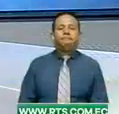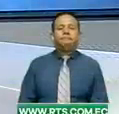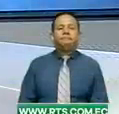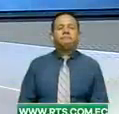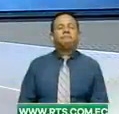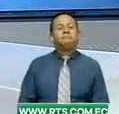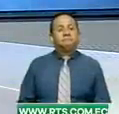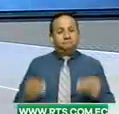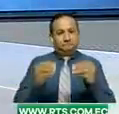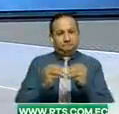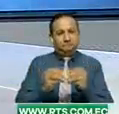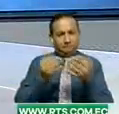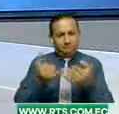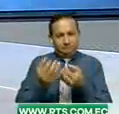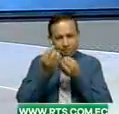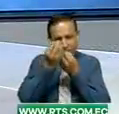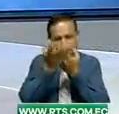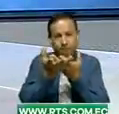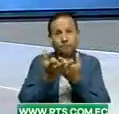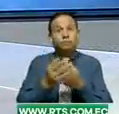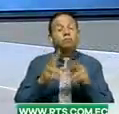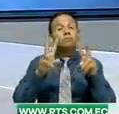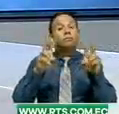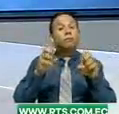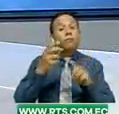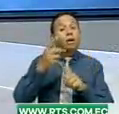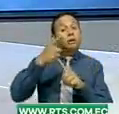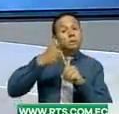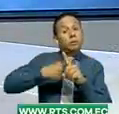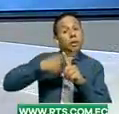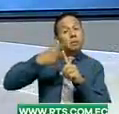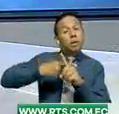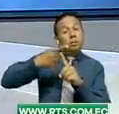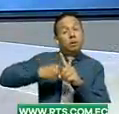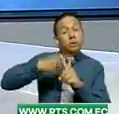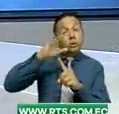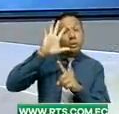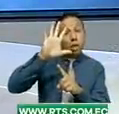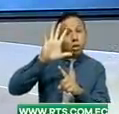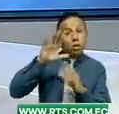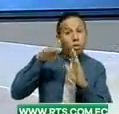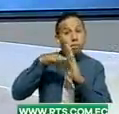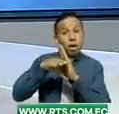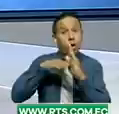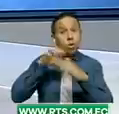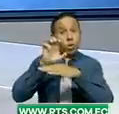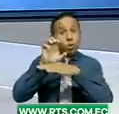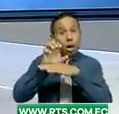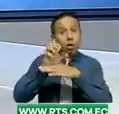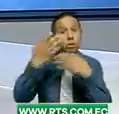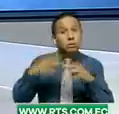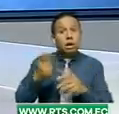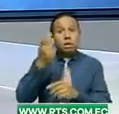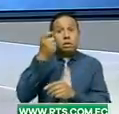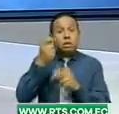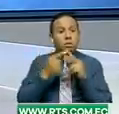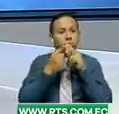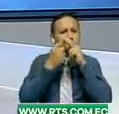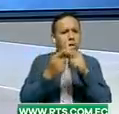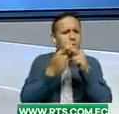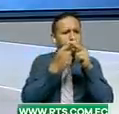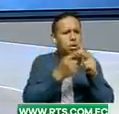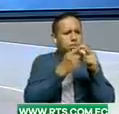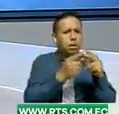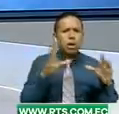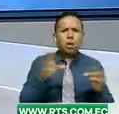Ya estamos de regreso para contarles que en 5 meses Banecuador ha entregado más de 35 mil créditos por 161 millones